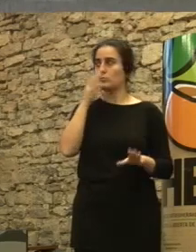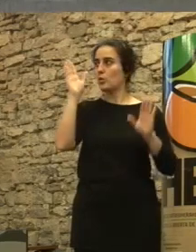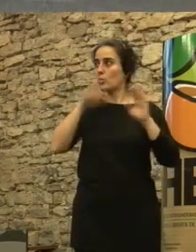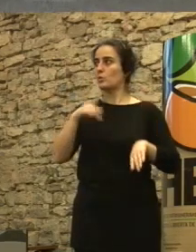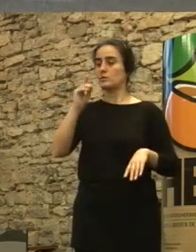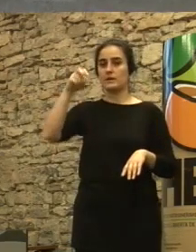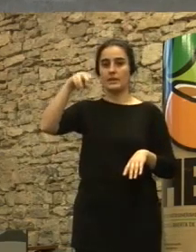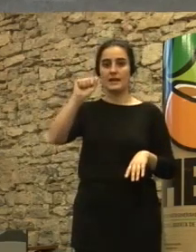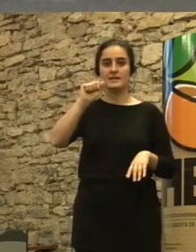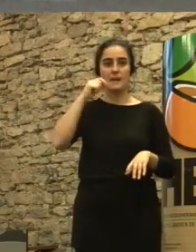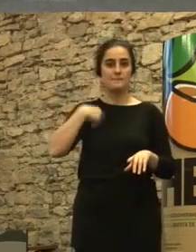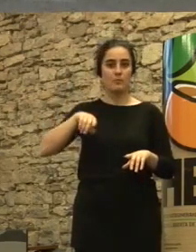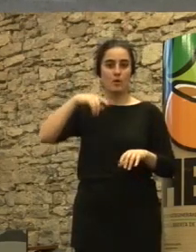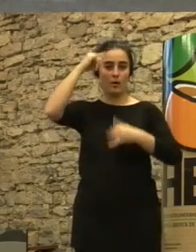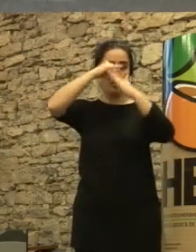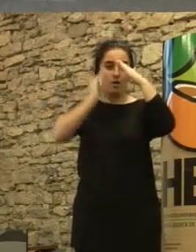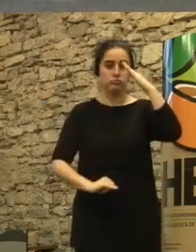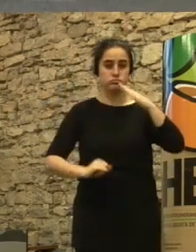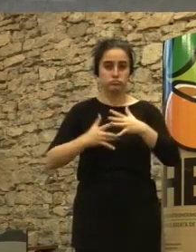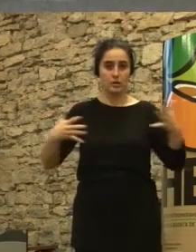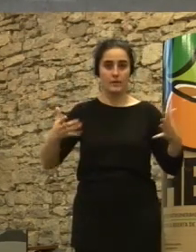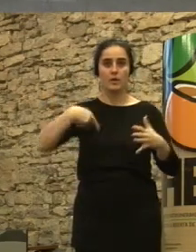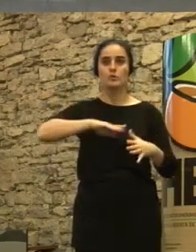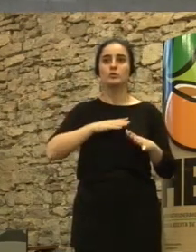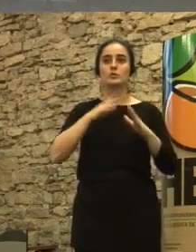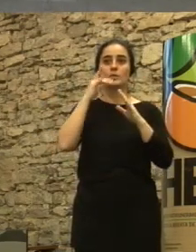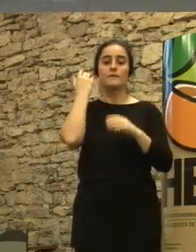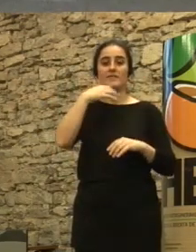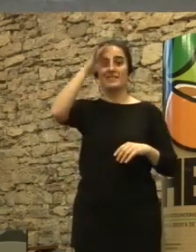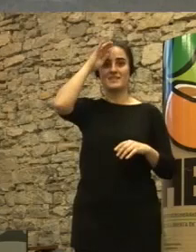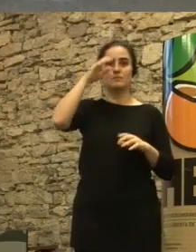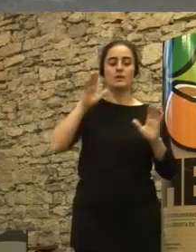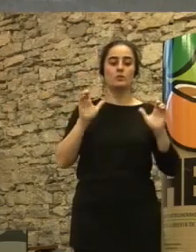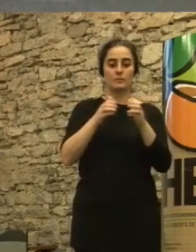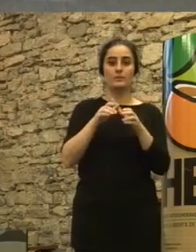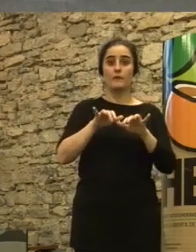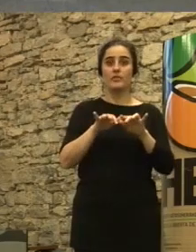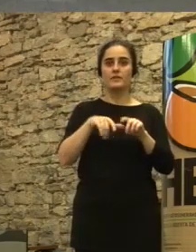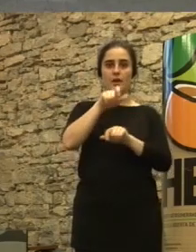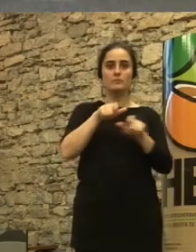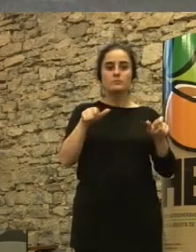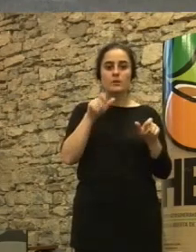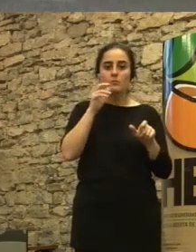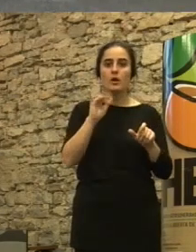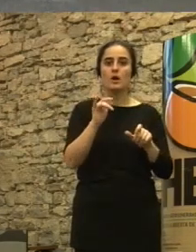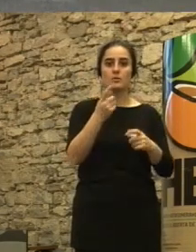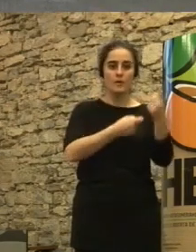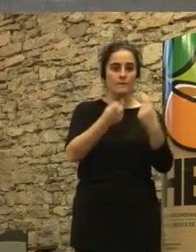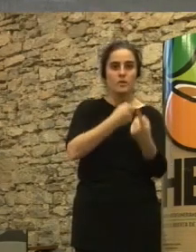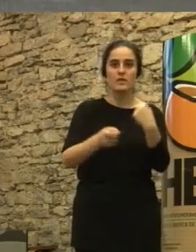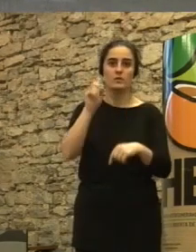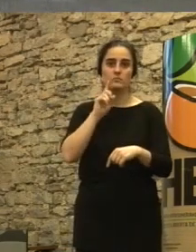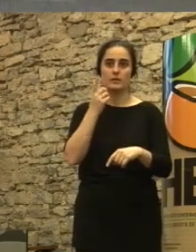que hubo en Murcia, la tormenta esta grande que hubo, de repente nosotros montamos en fin de semana un equipo especial de gente en la oficina porque nos dimos cuenta que había mucha información que se compartía,